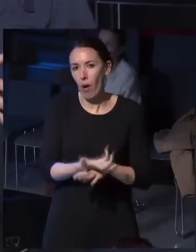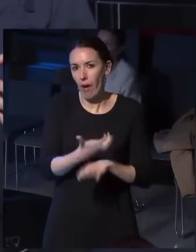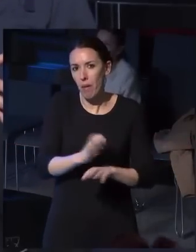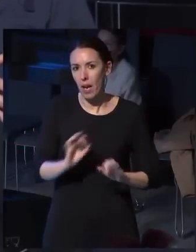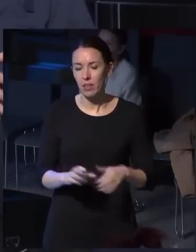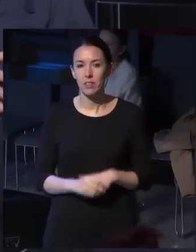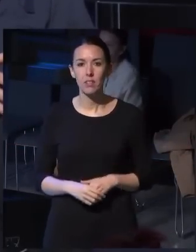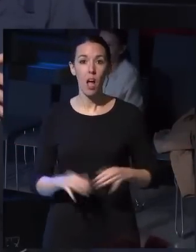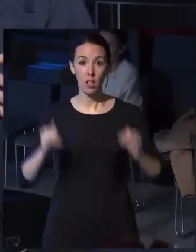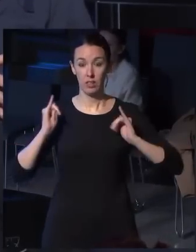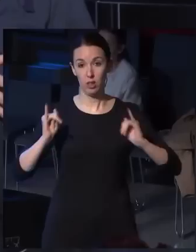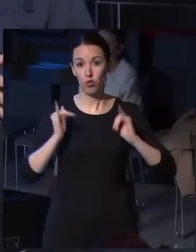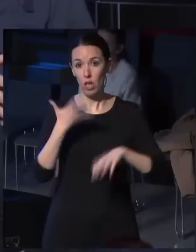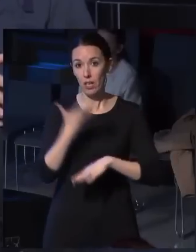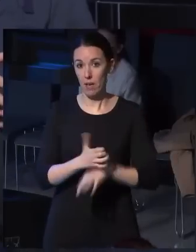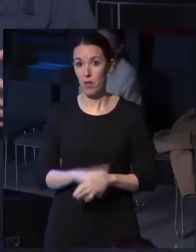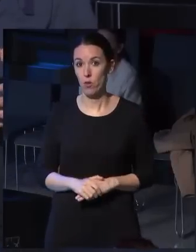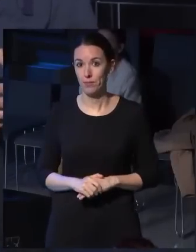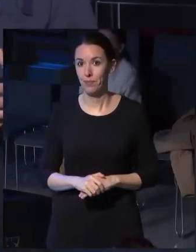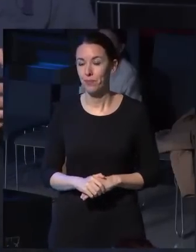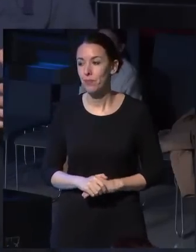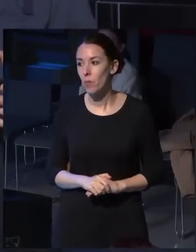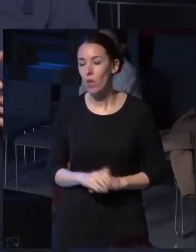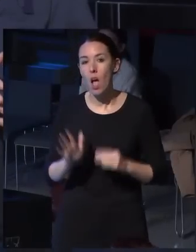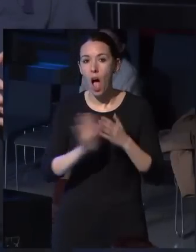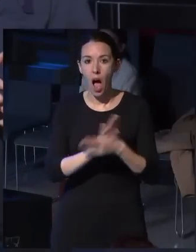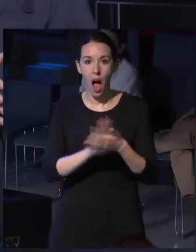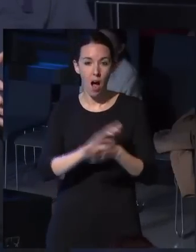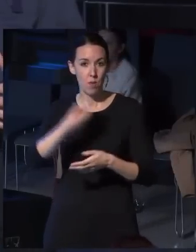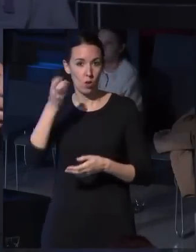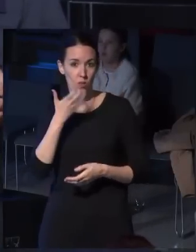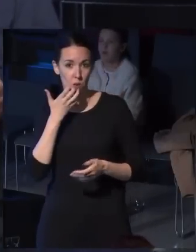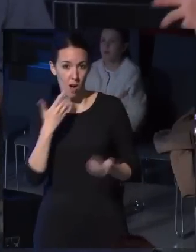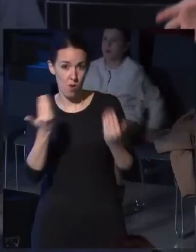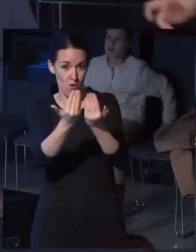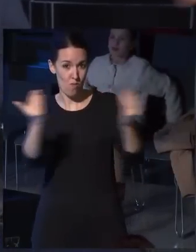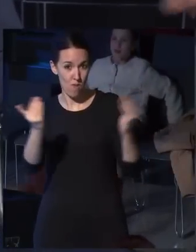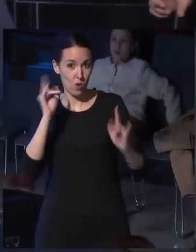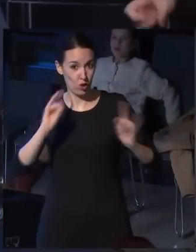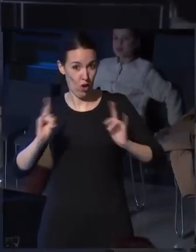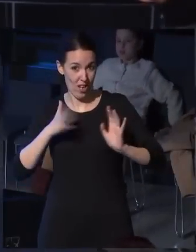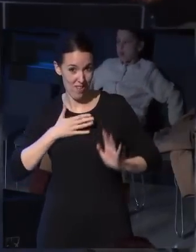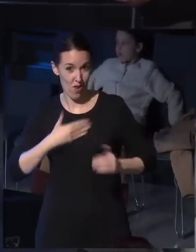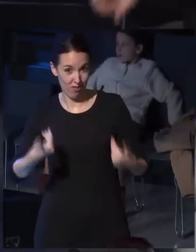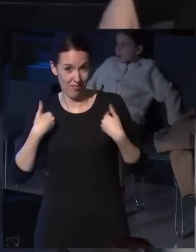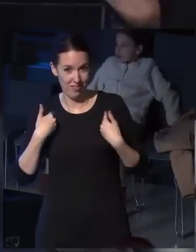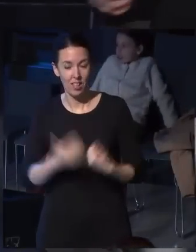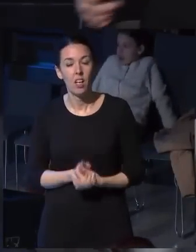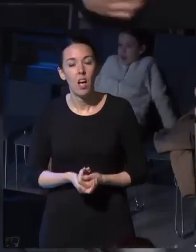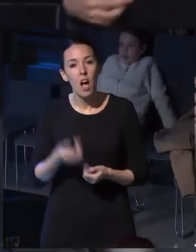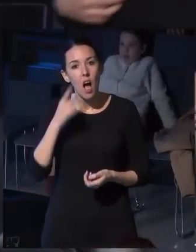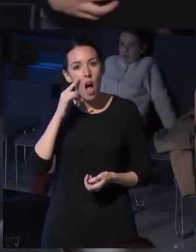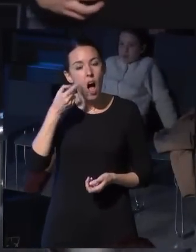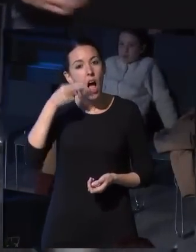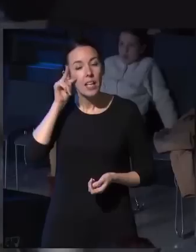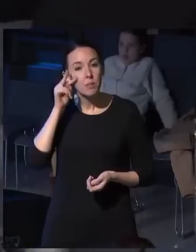no... De disfrutar del ejercicio de la grabación. No, que ahí yo hablo desde el otro lado, cuando se entra a la pecera, ¿no? Que experiencias de que haces